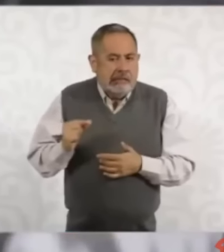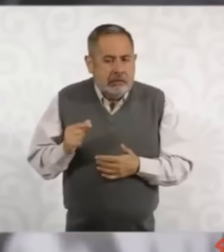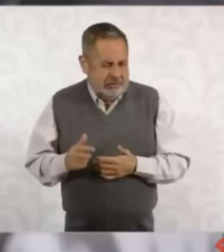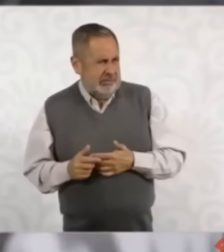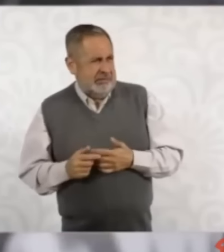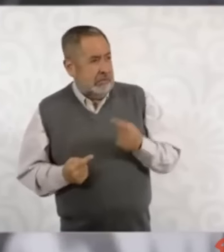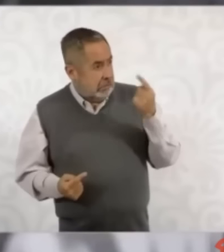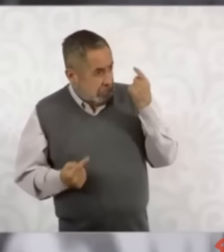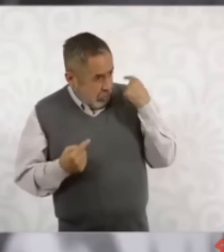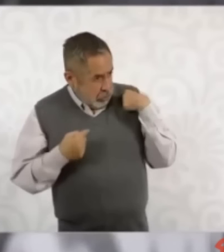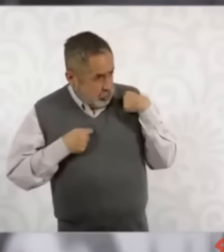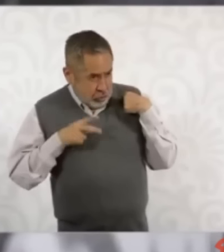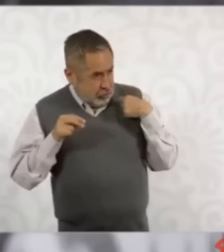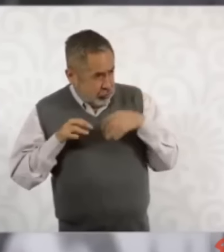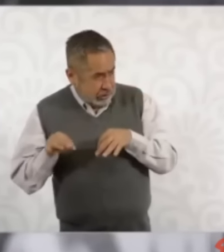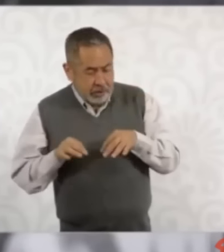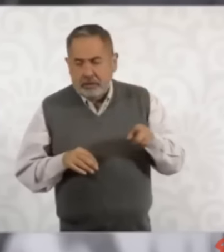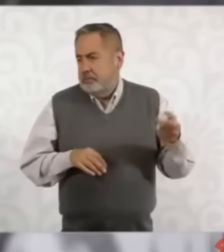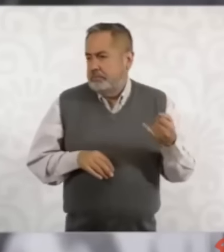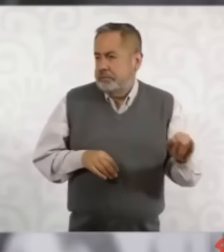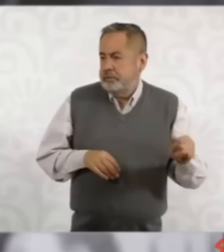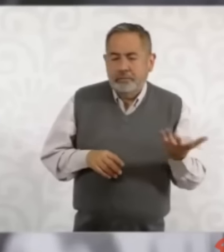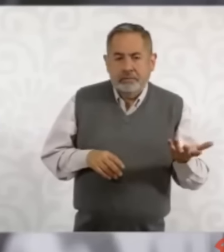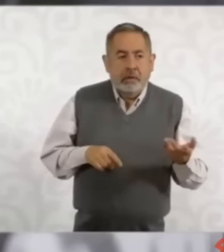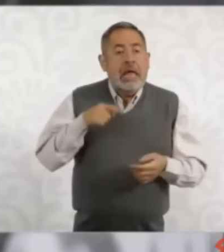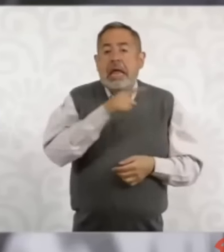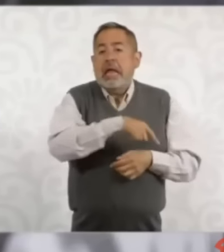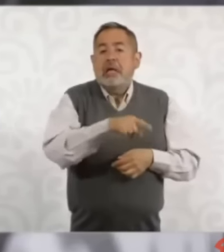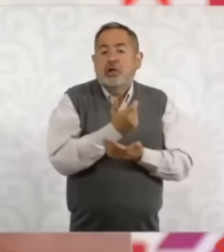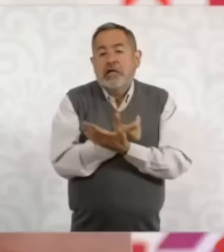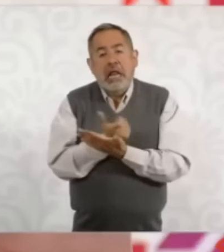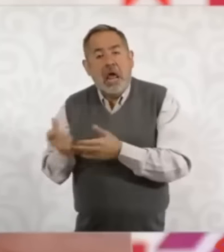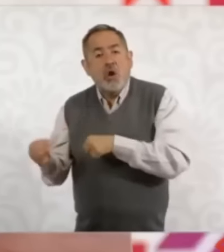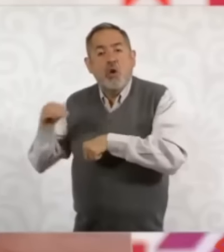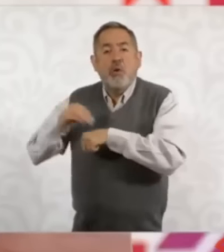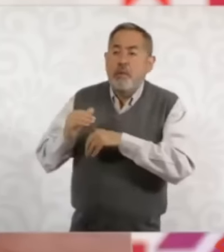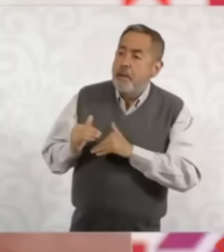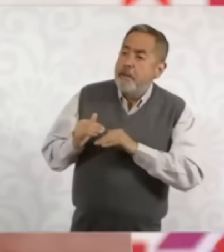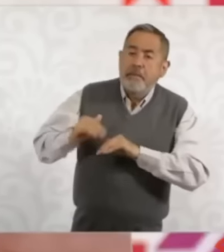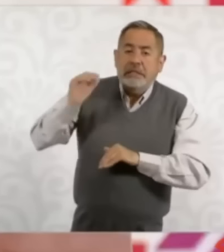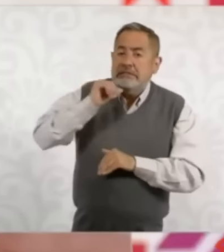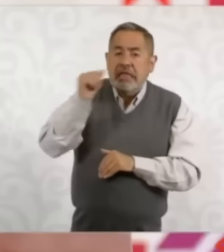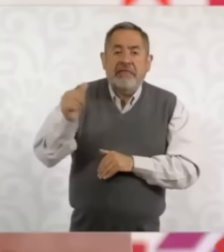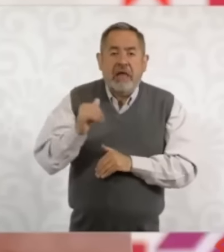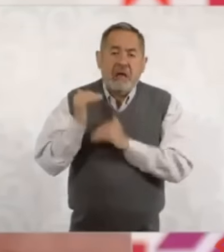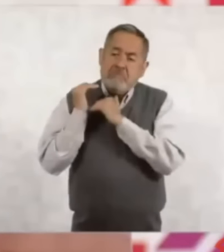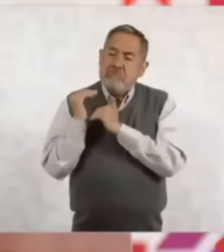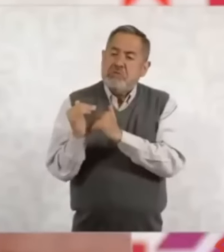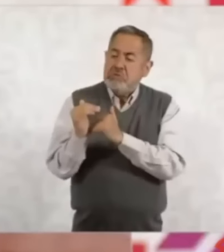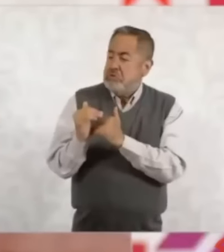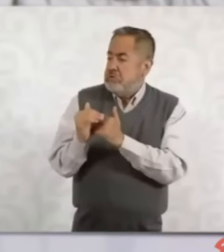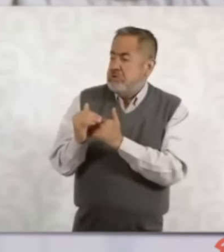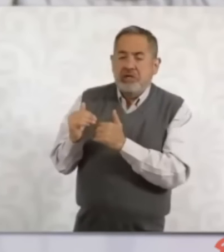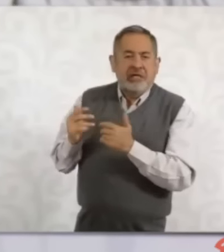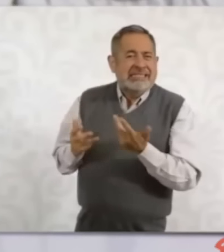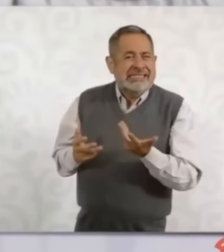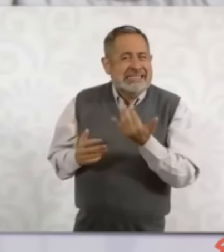el salario mínimo no aumentó durante tantos años. En fin, es algo